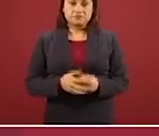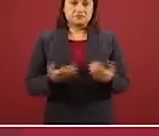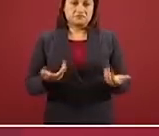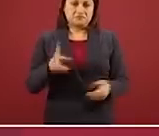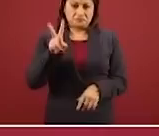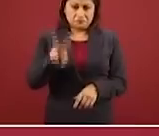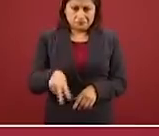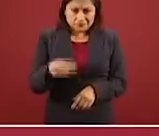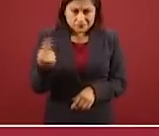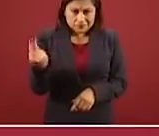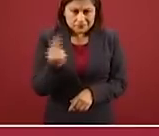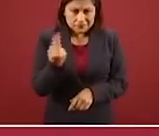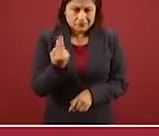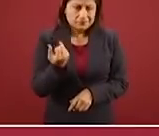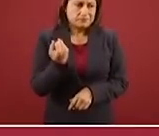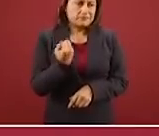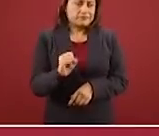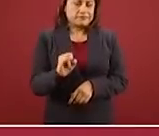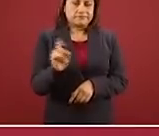sobrado,